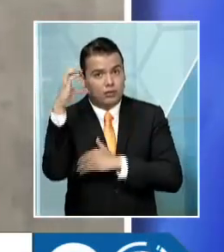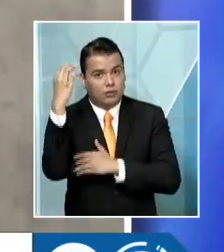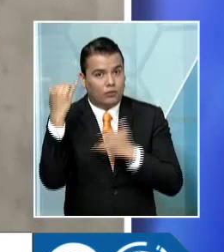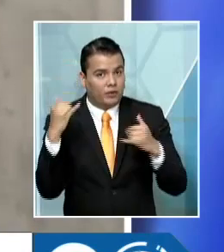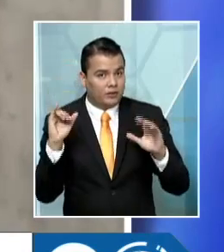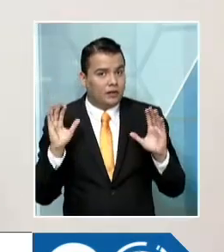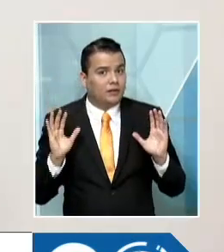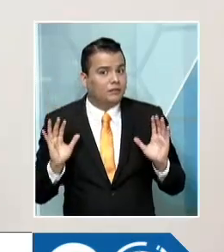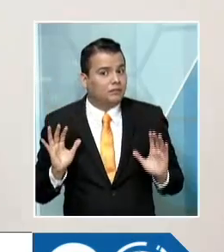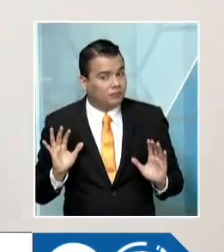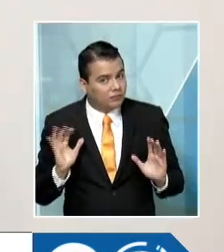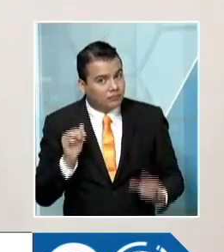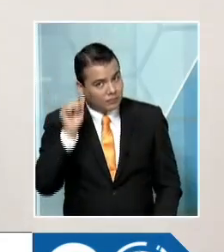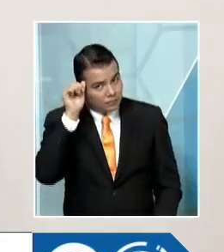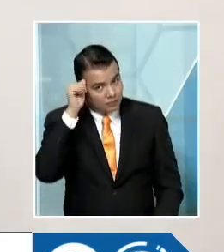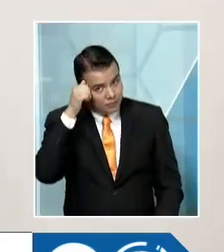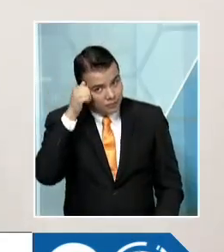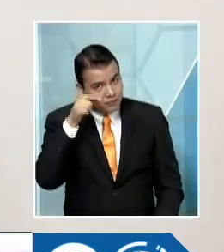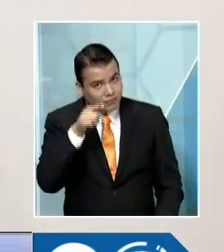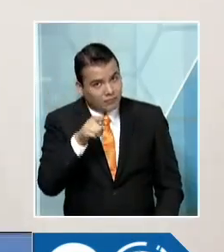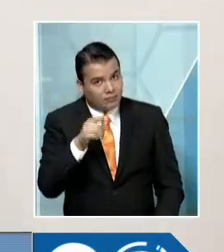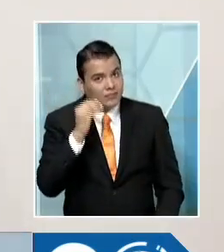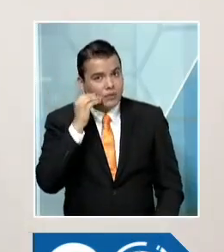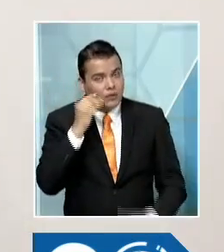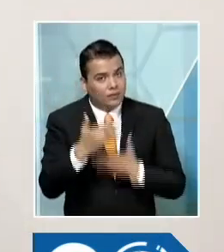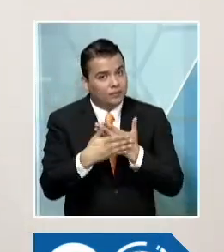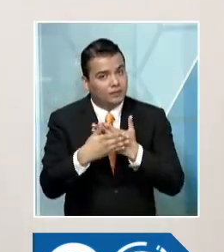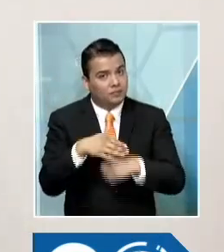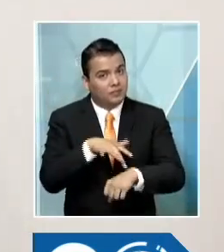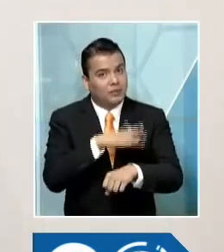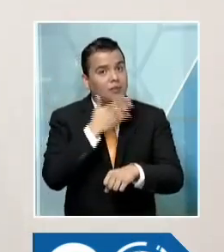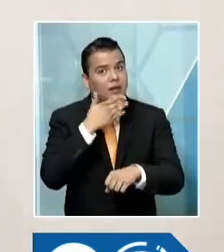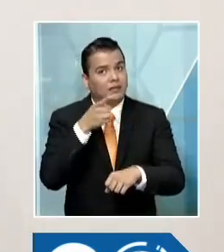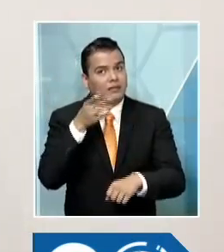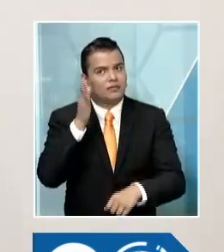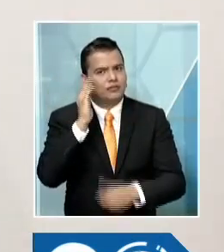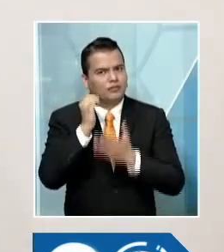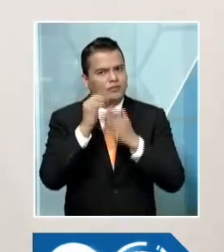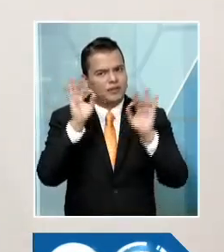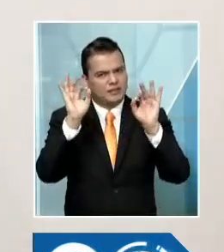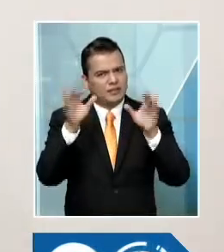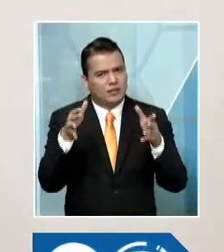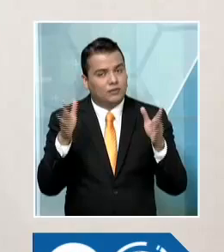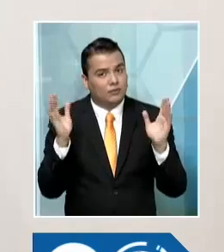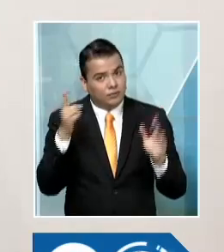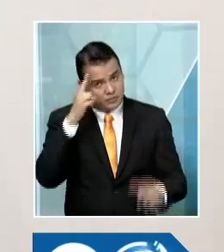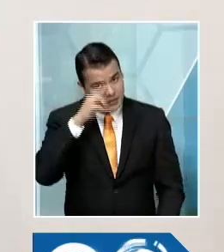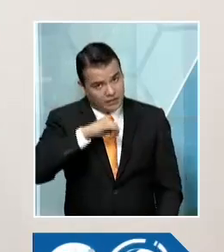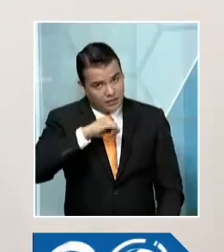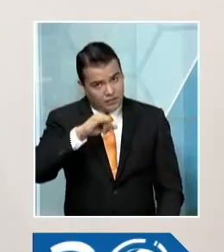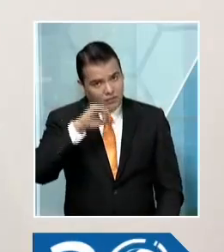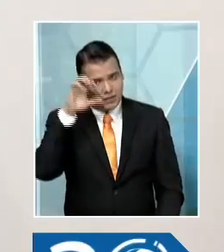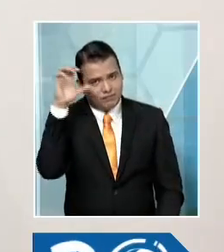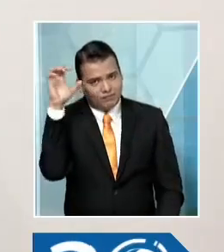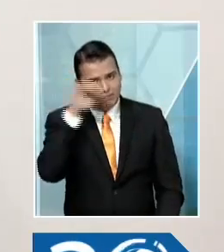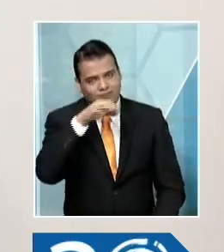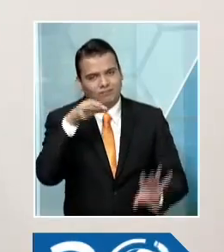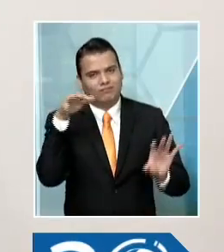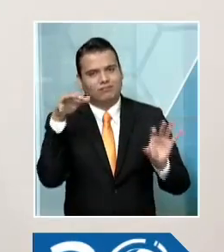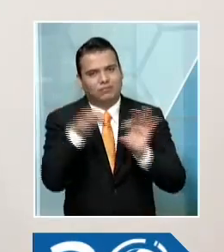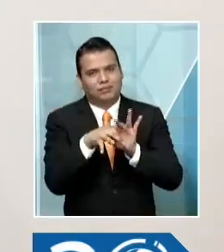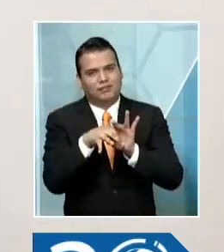nacional. Recuerden lo que dicen nuestros abuelos, al que madruga, Dios le ayuda. Si tu opinión es la